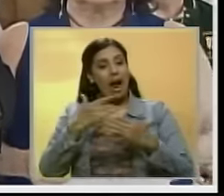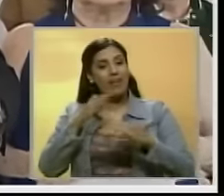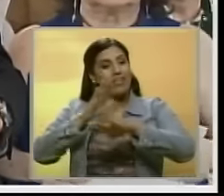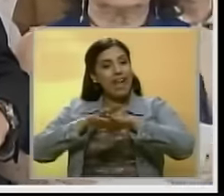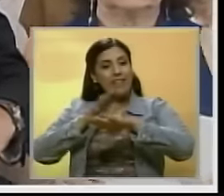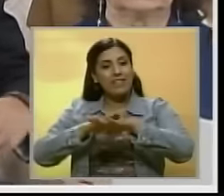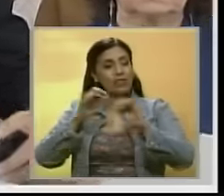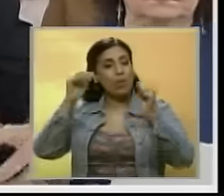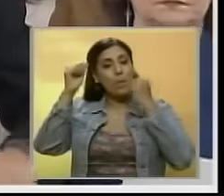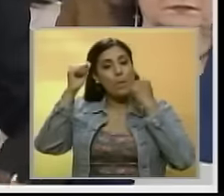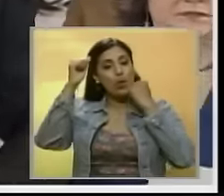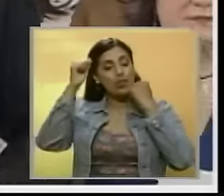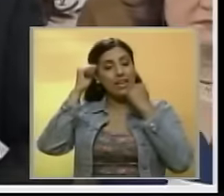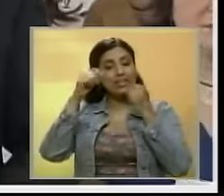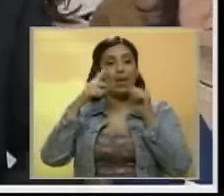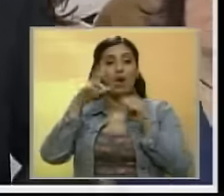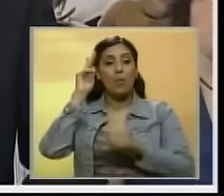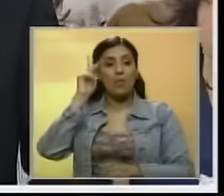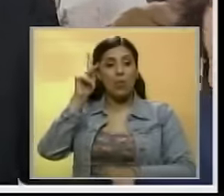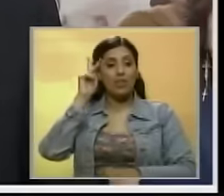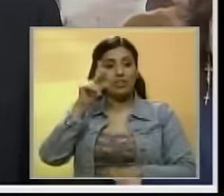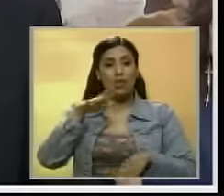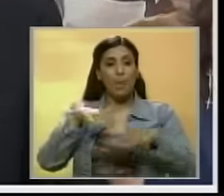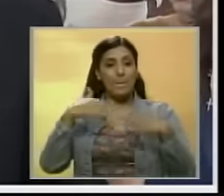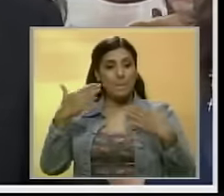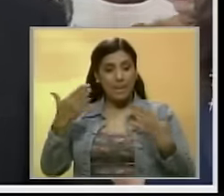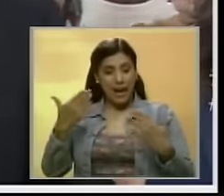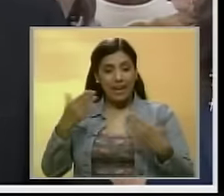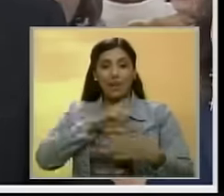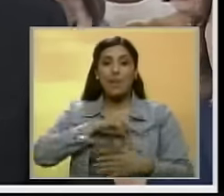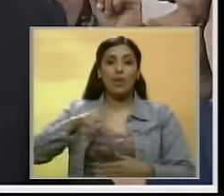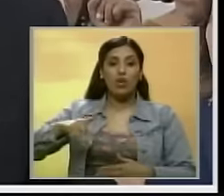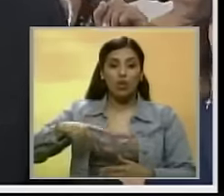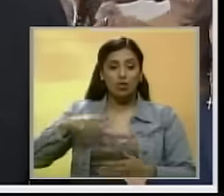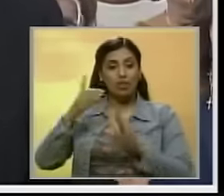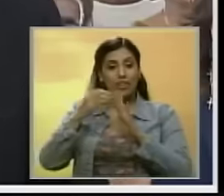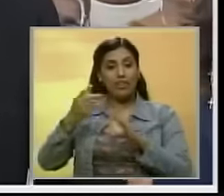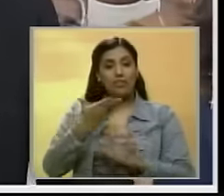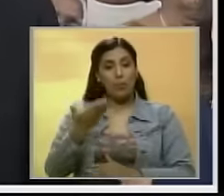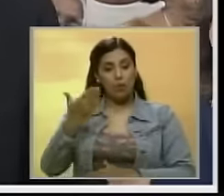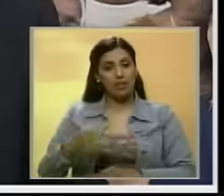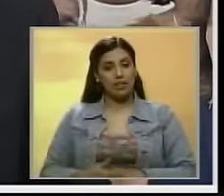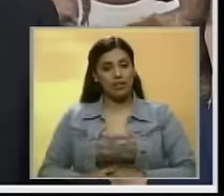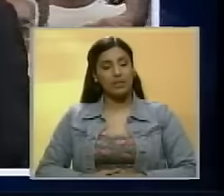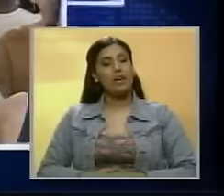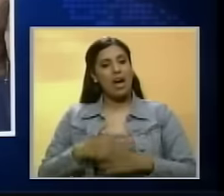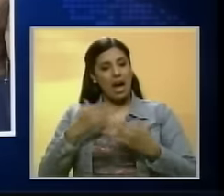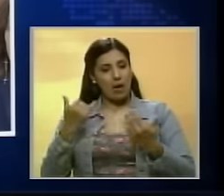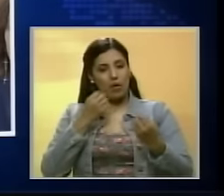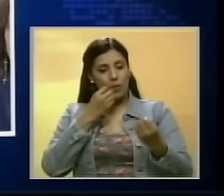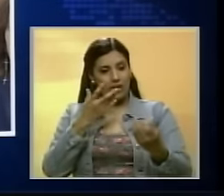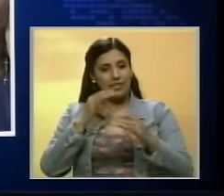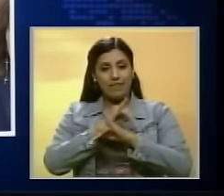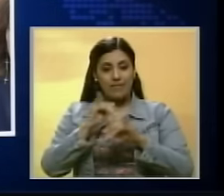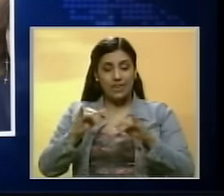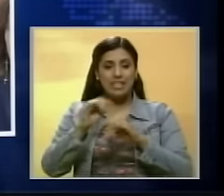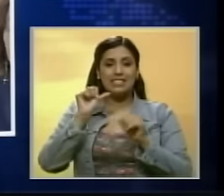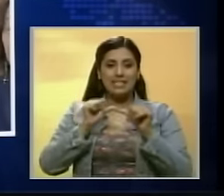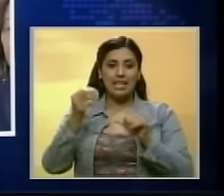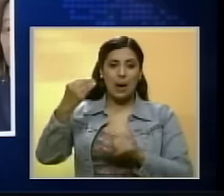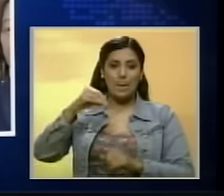anunciando protestas de los profesores para ejercer sus derechos es la información que podemos ofrecerles hasta el momento siguan con